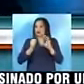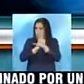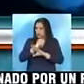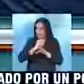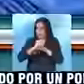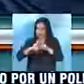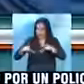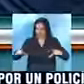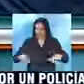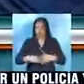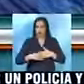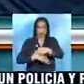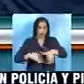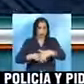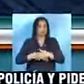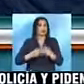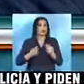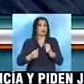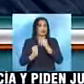transitada en el centro de Lima?